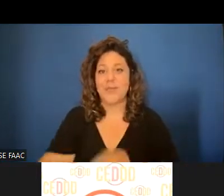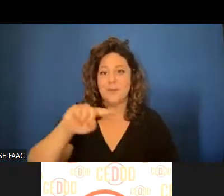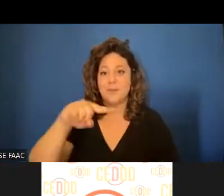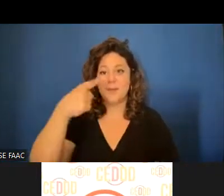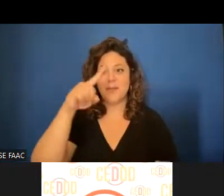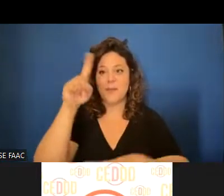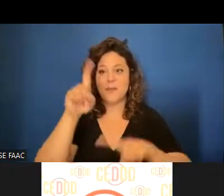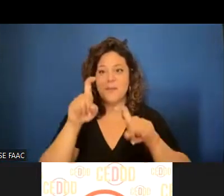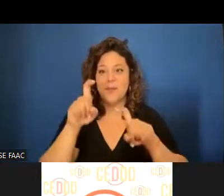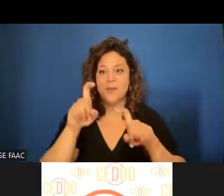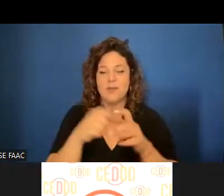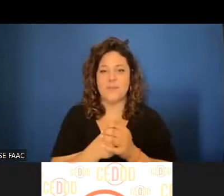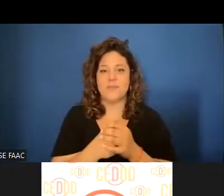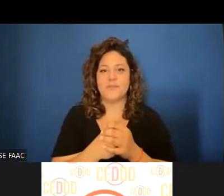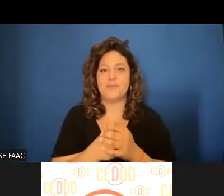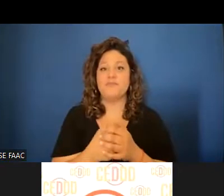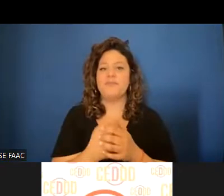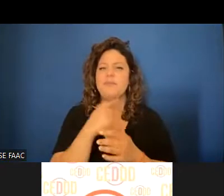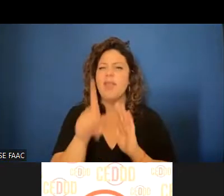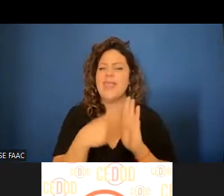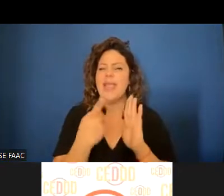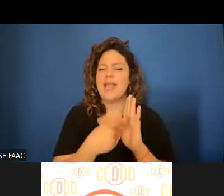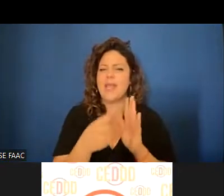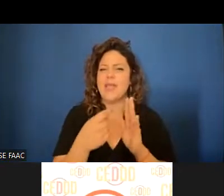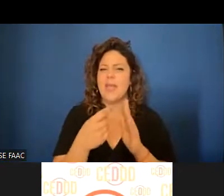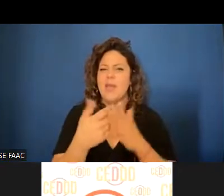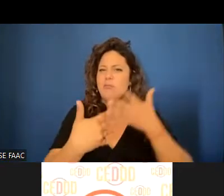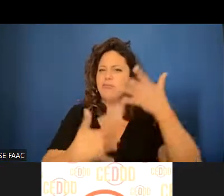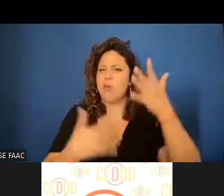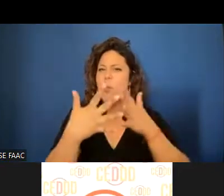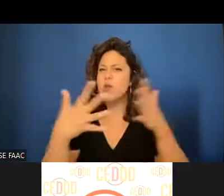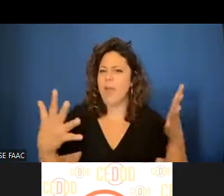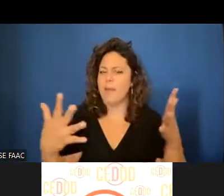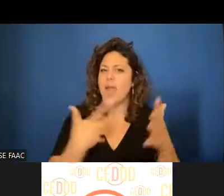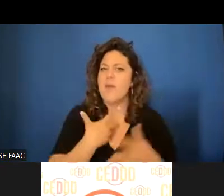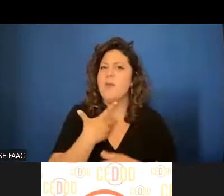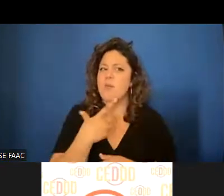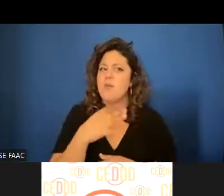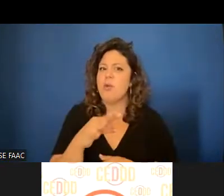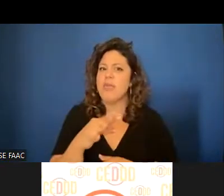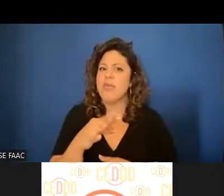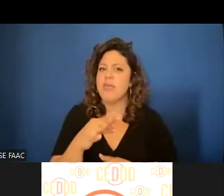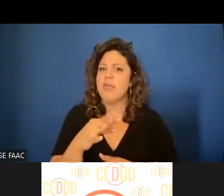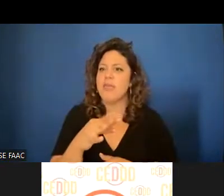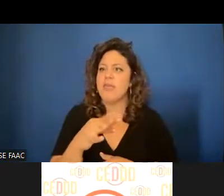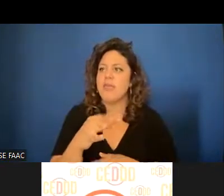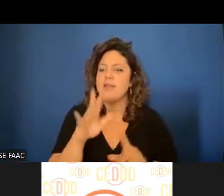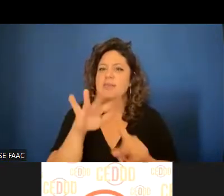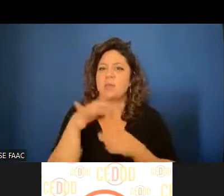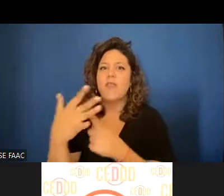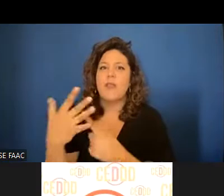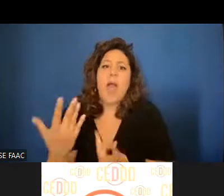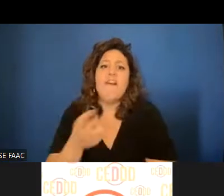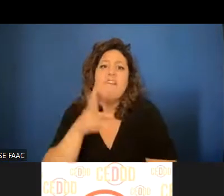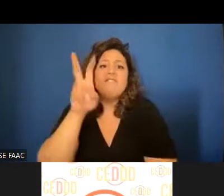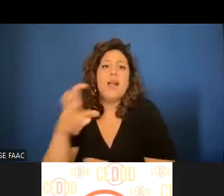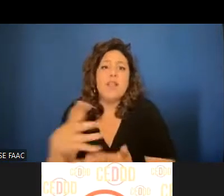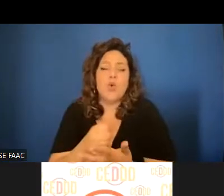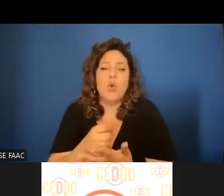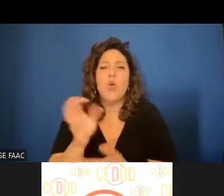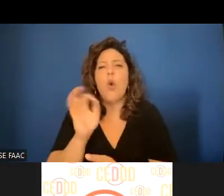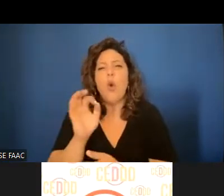sea competente. Y da la sensación en ese aspecto que, bueno, queda también un poco,